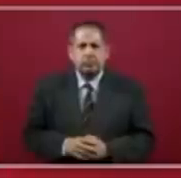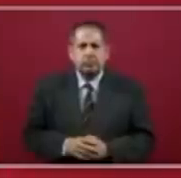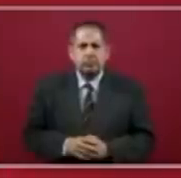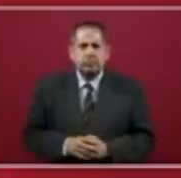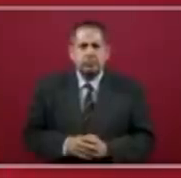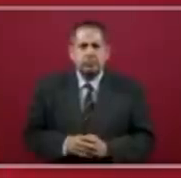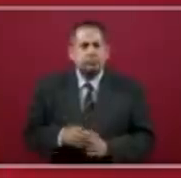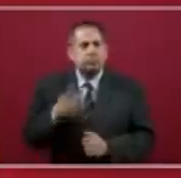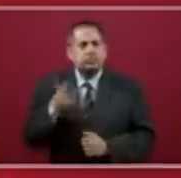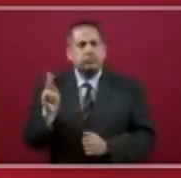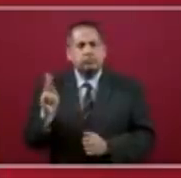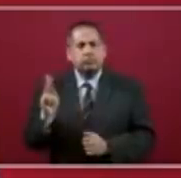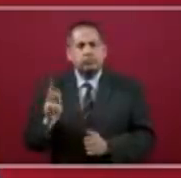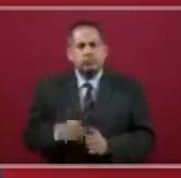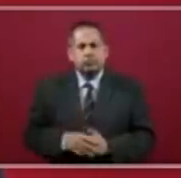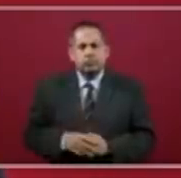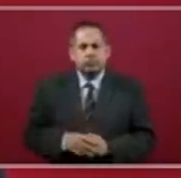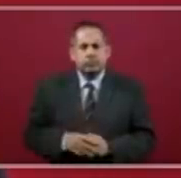Pero